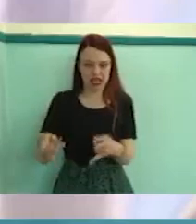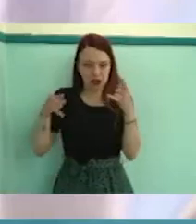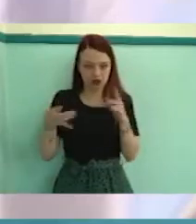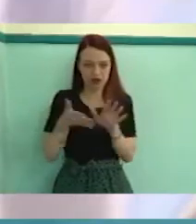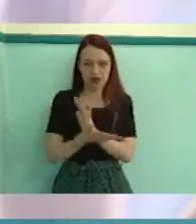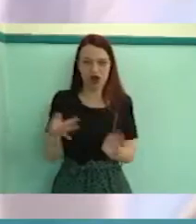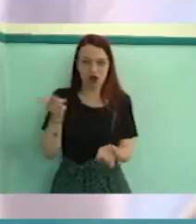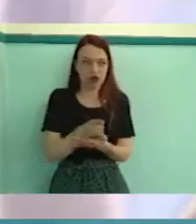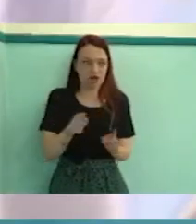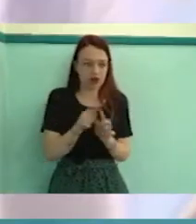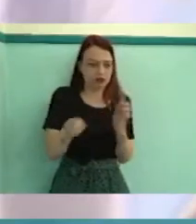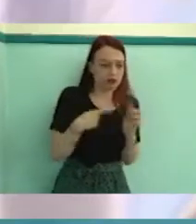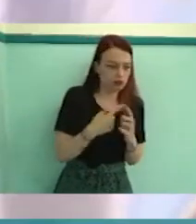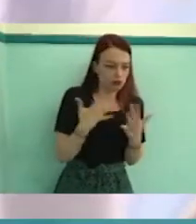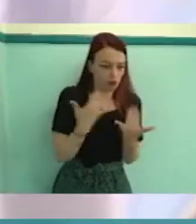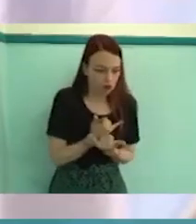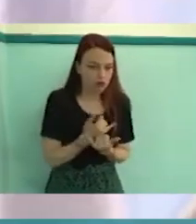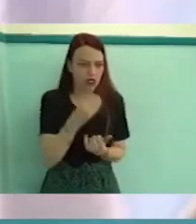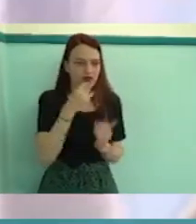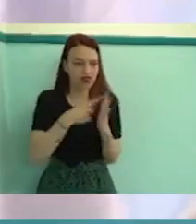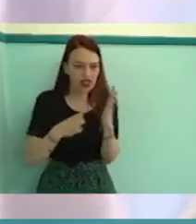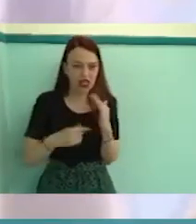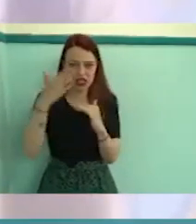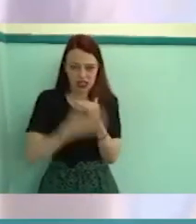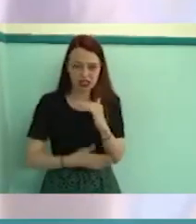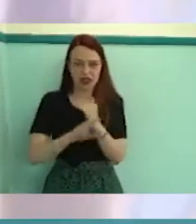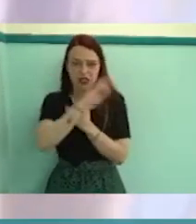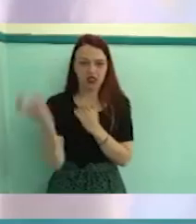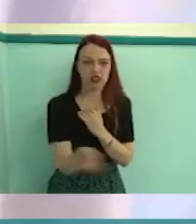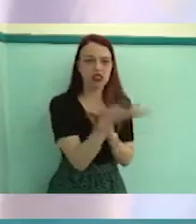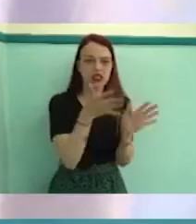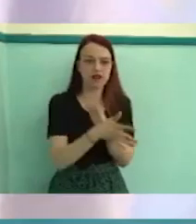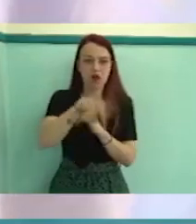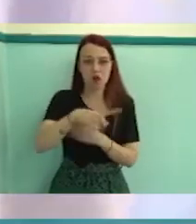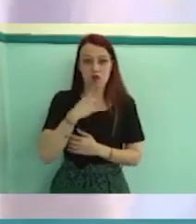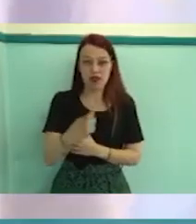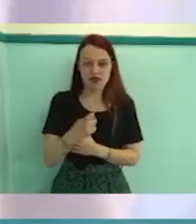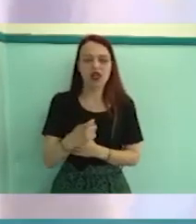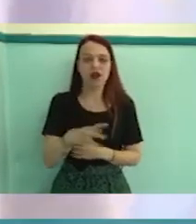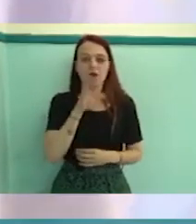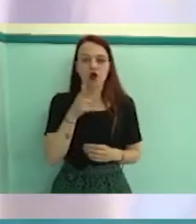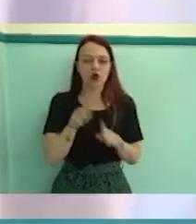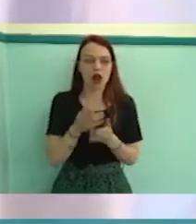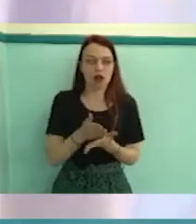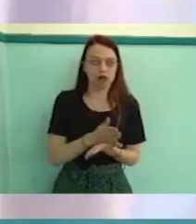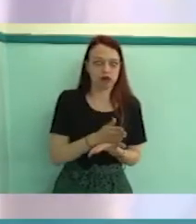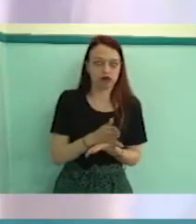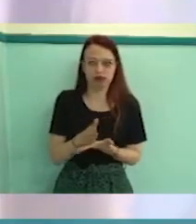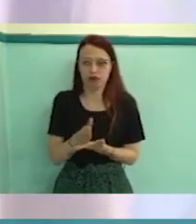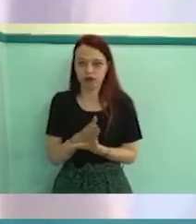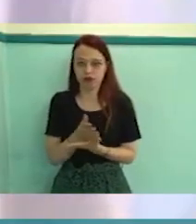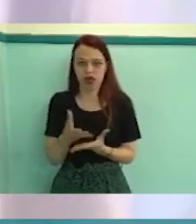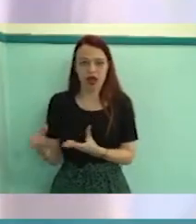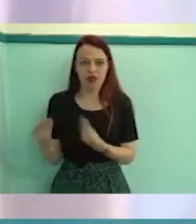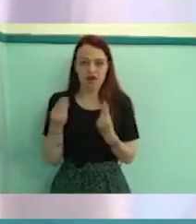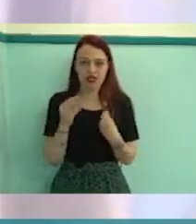rueda de la pérdida de peso las dietas restrictivas etcétera etcétera no Entonces es muy complicado porque la línea es muy fina y hay que tener muchos